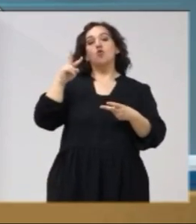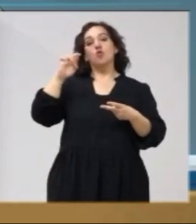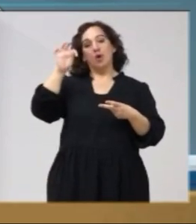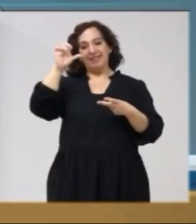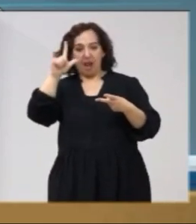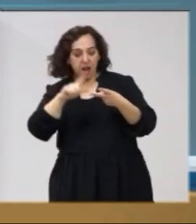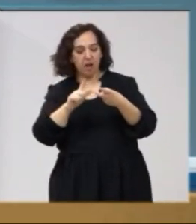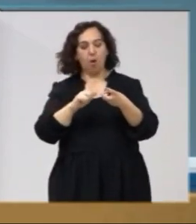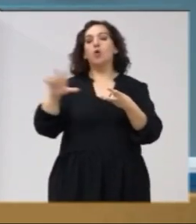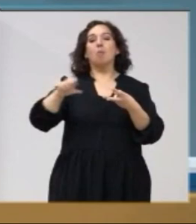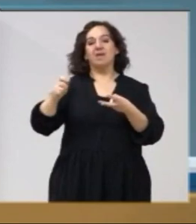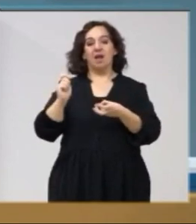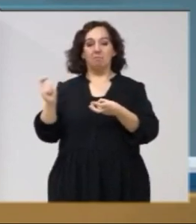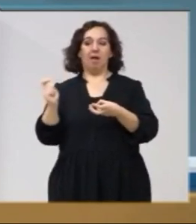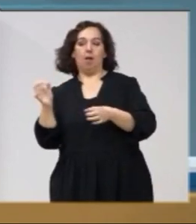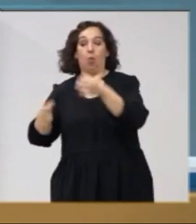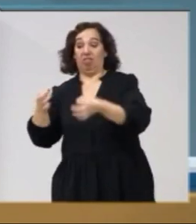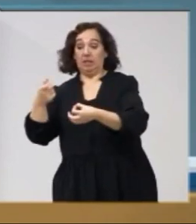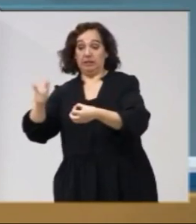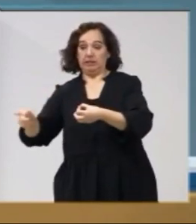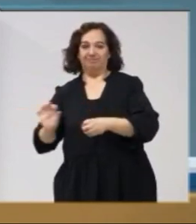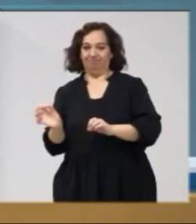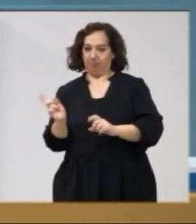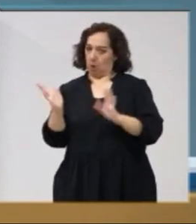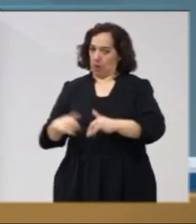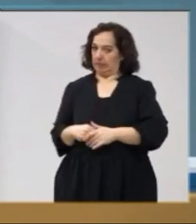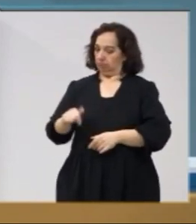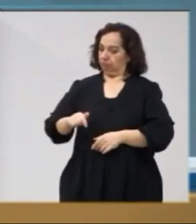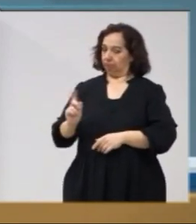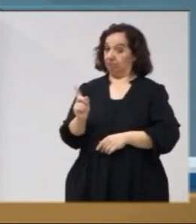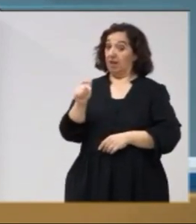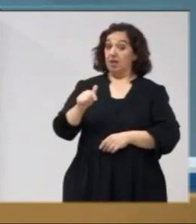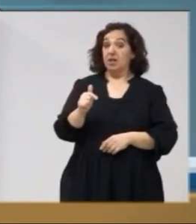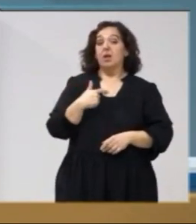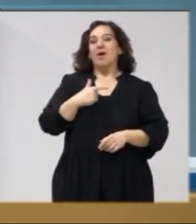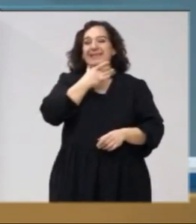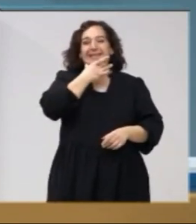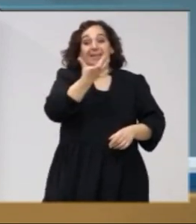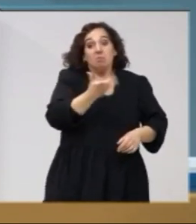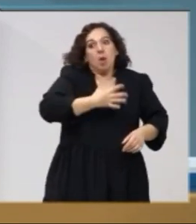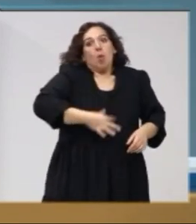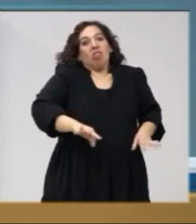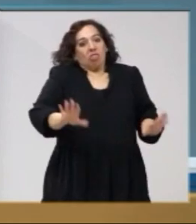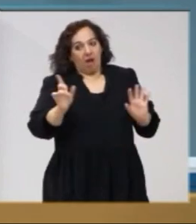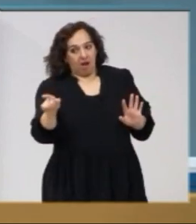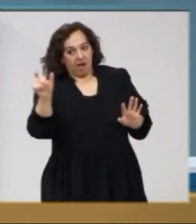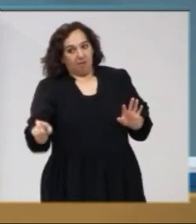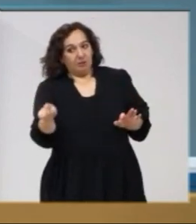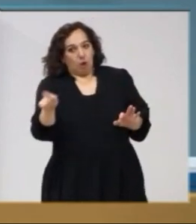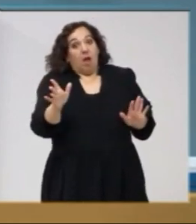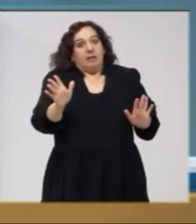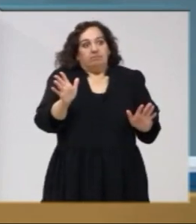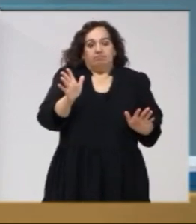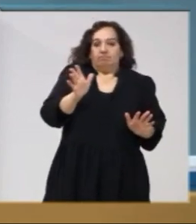jueces, no. Aquí hay un presunto sinvergüenza que ha hecho